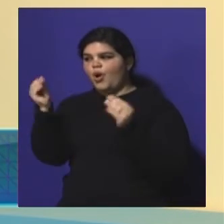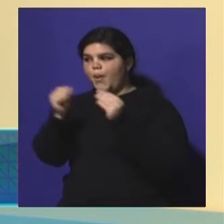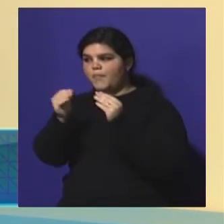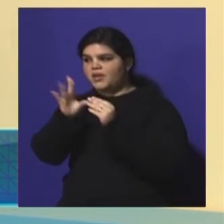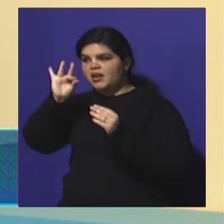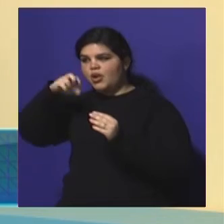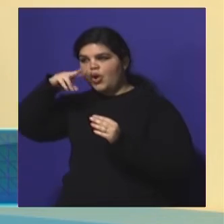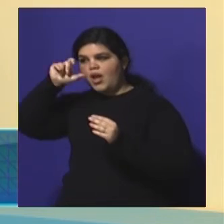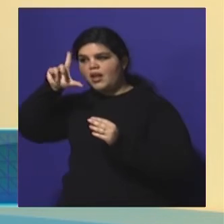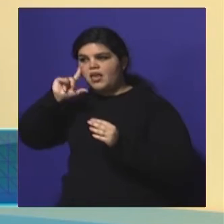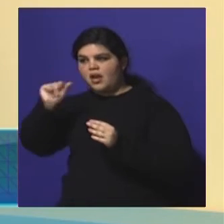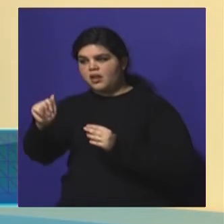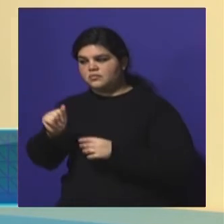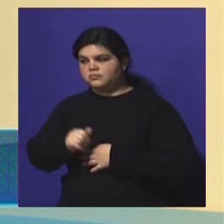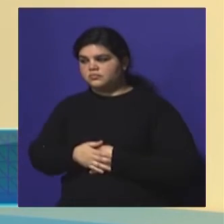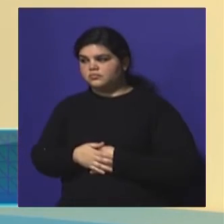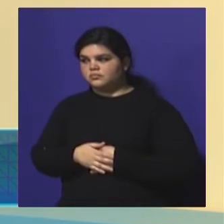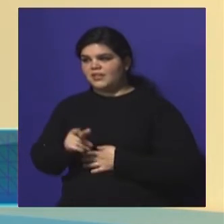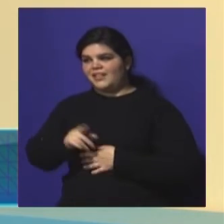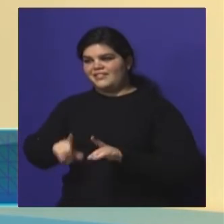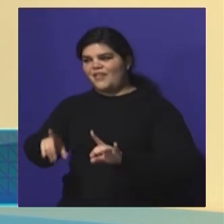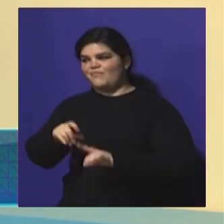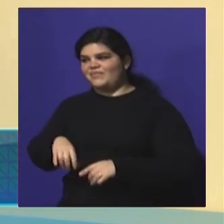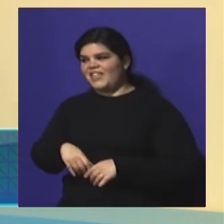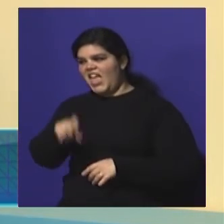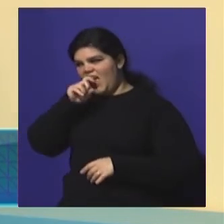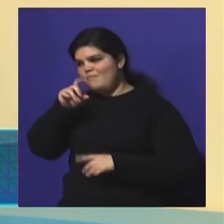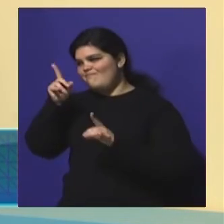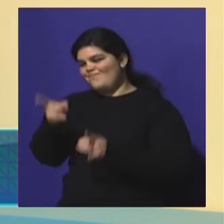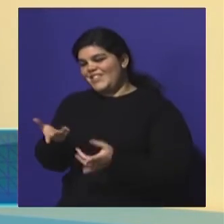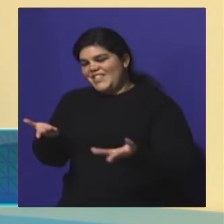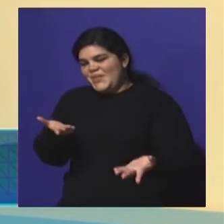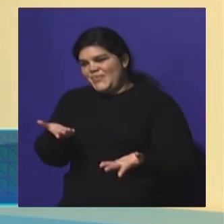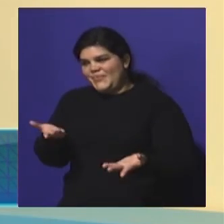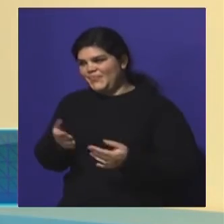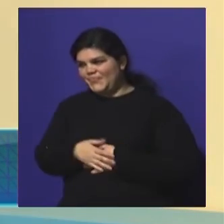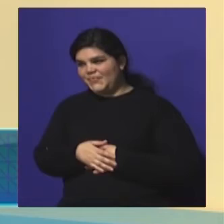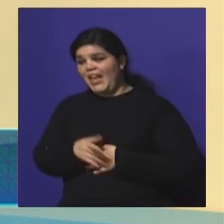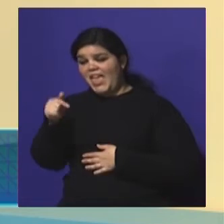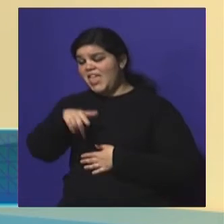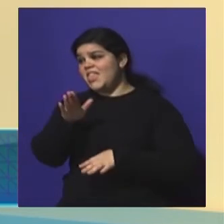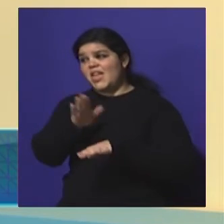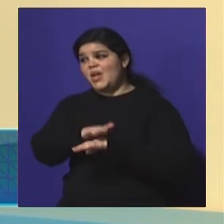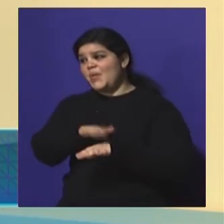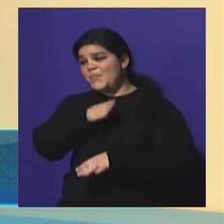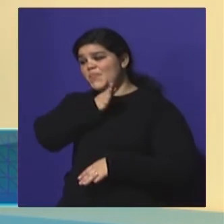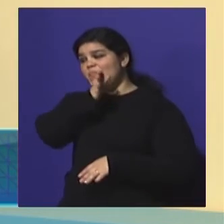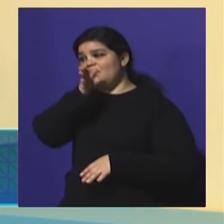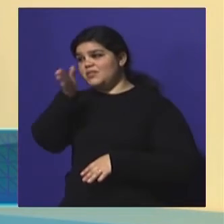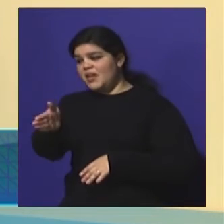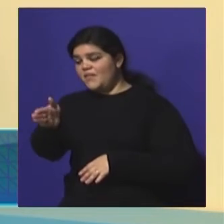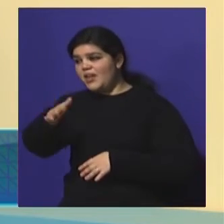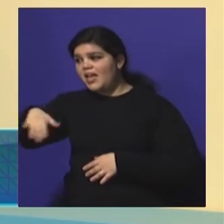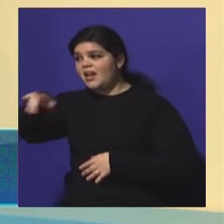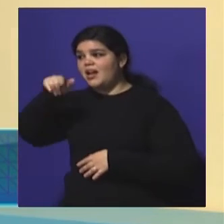que sanamente la envidiamos, digamos. No estuvimos sí, ahí, sí, pero sí. Ella fue nuestros ojos y